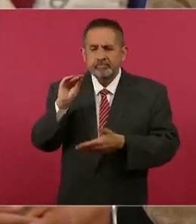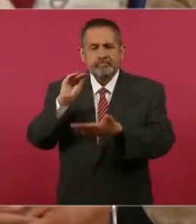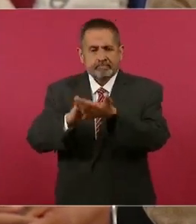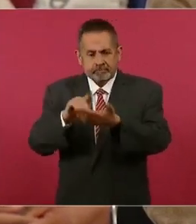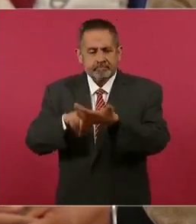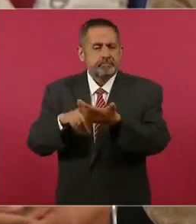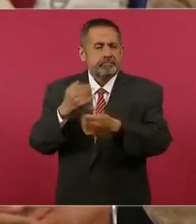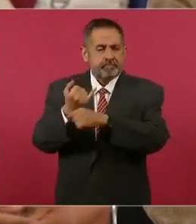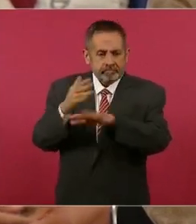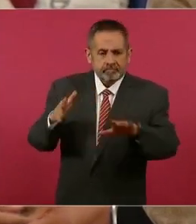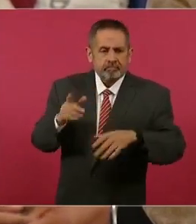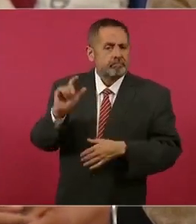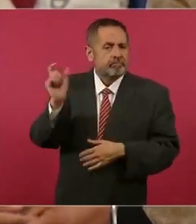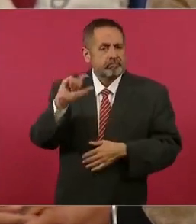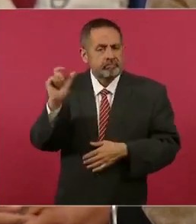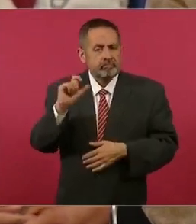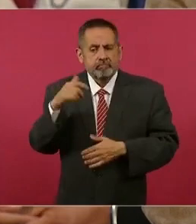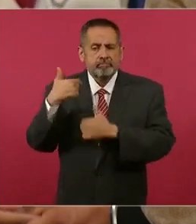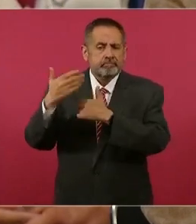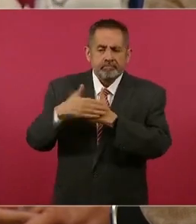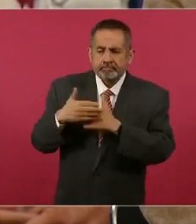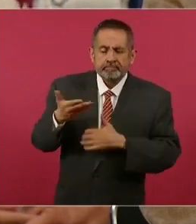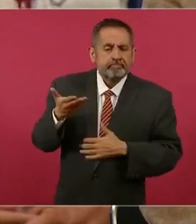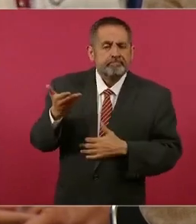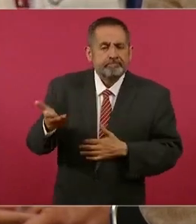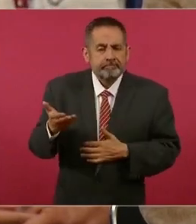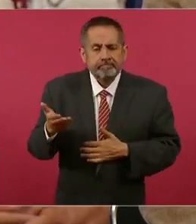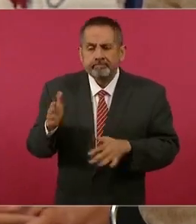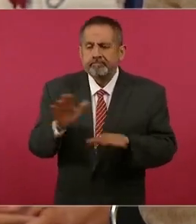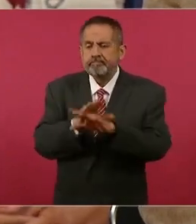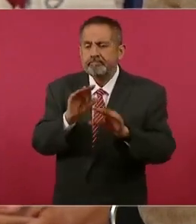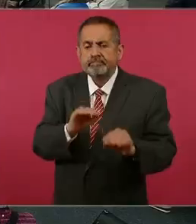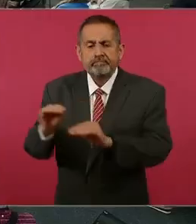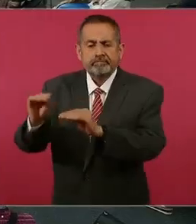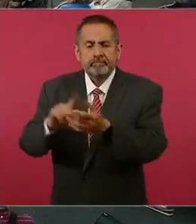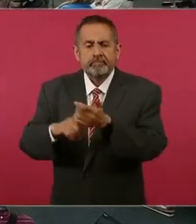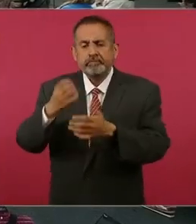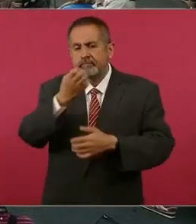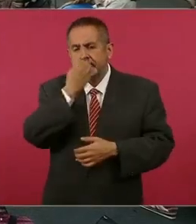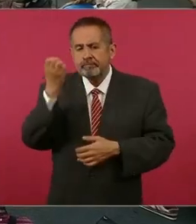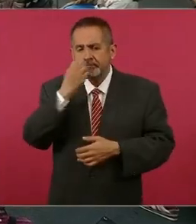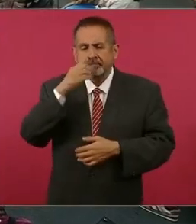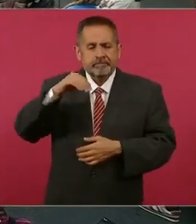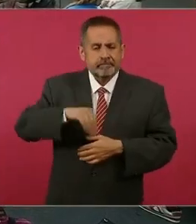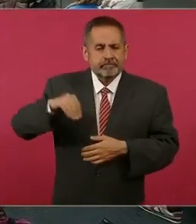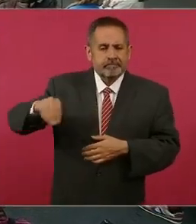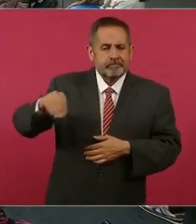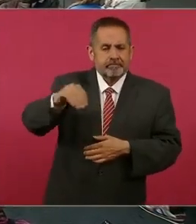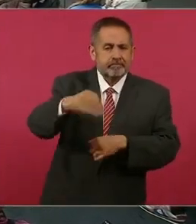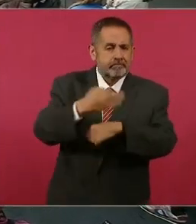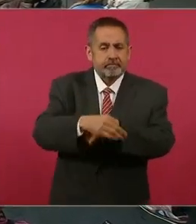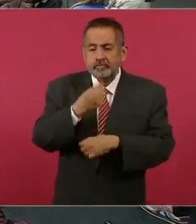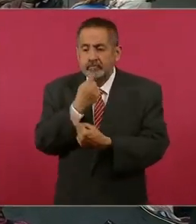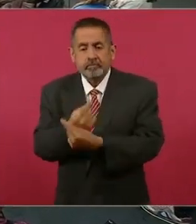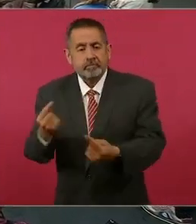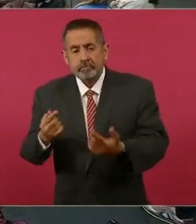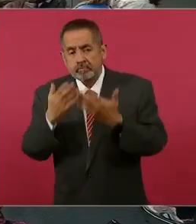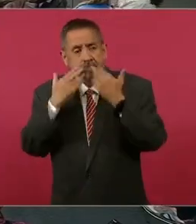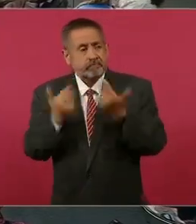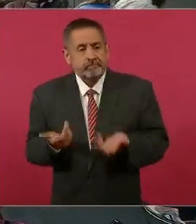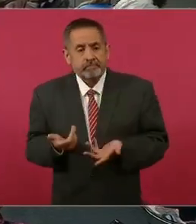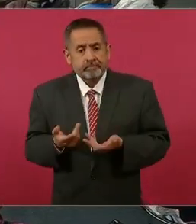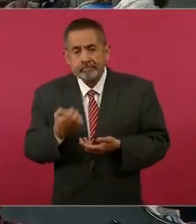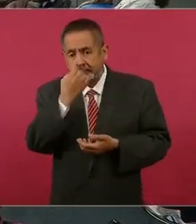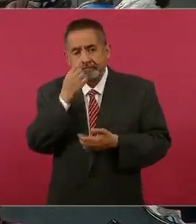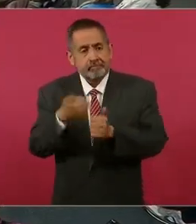solicitó información, cuándo se iba a pedir este tema de escuelas rodantes, porque los niños tienen un